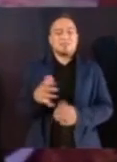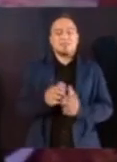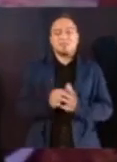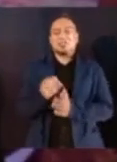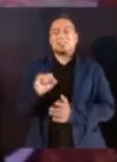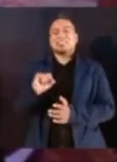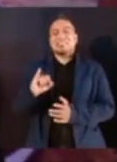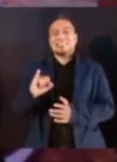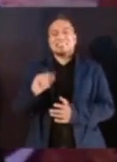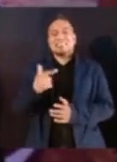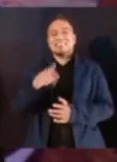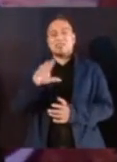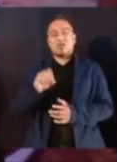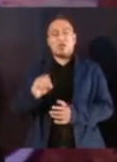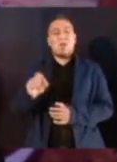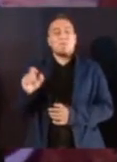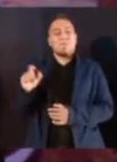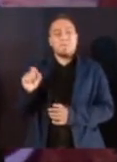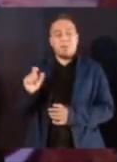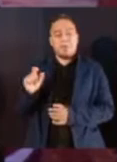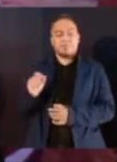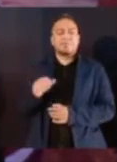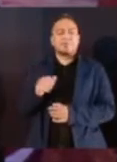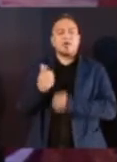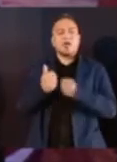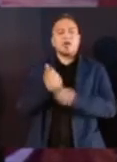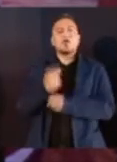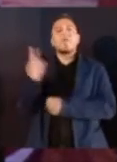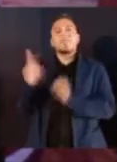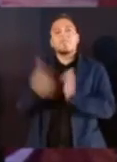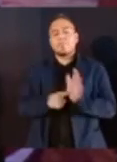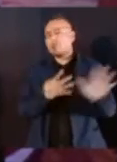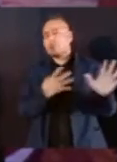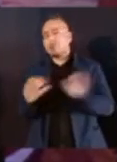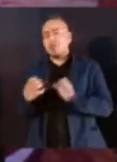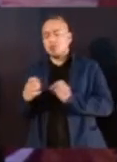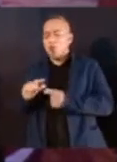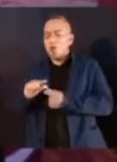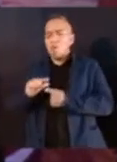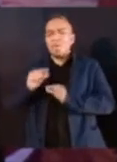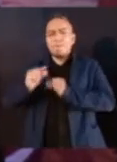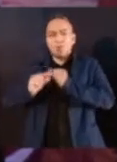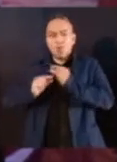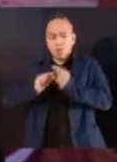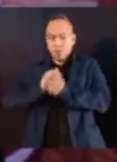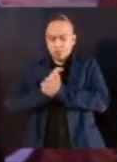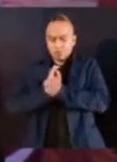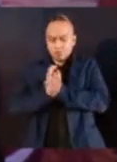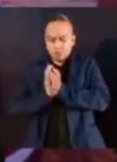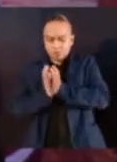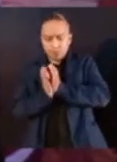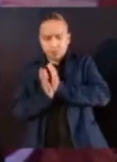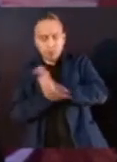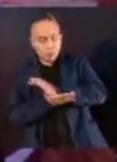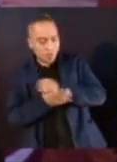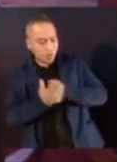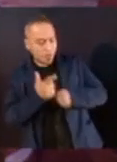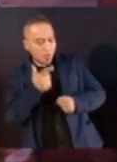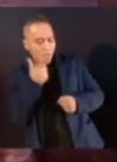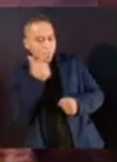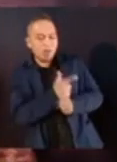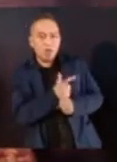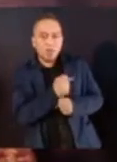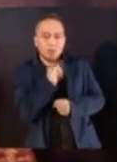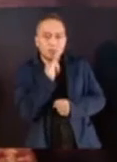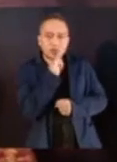crecer el rescate de las lenguas, empezamos a darnos cuenta de que cualquier lengua